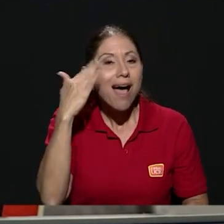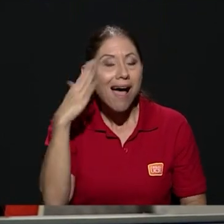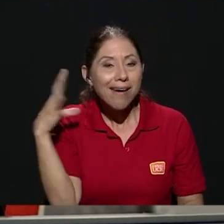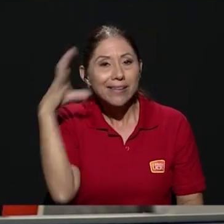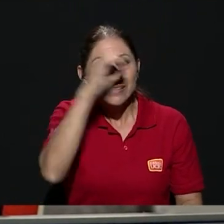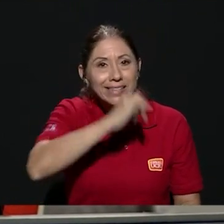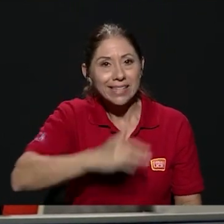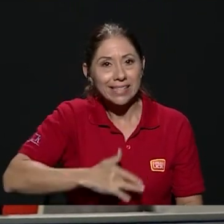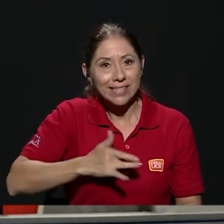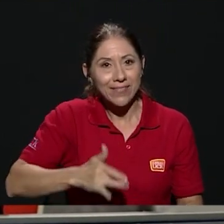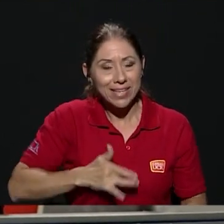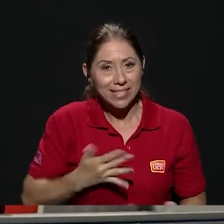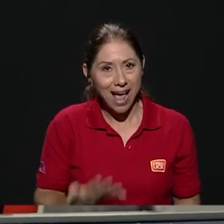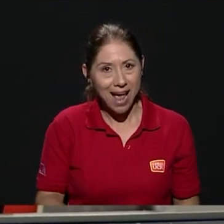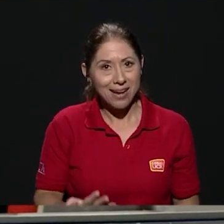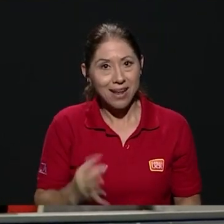sensibilizar